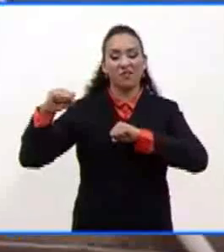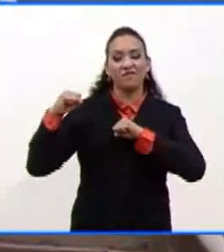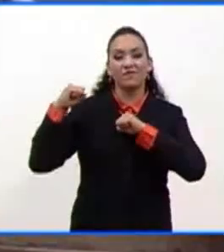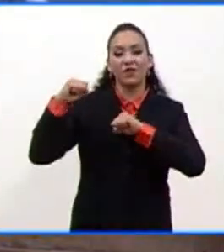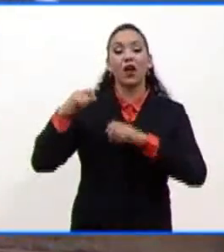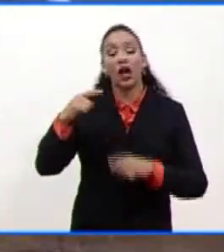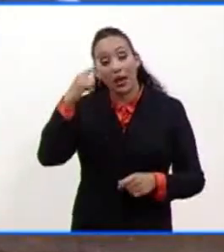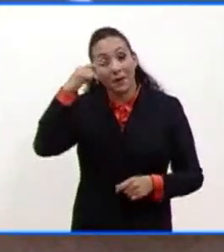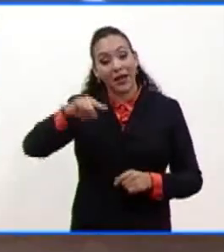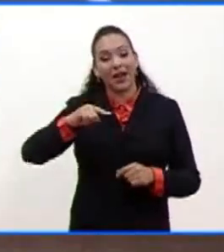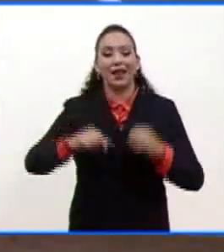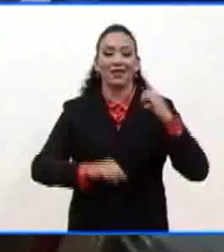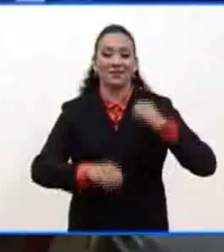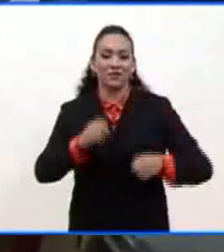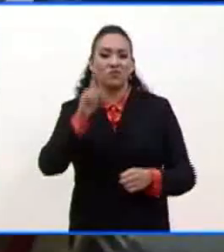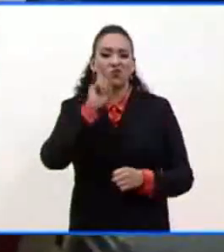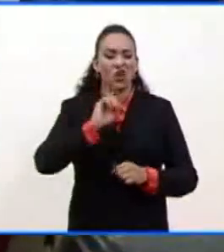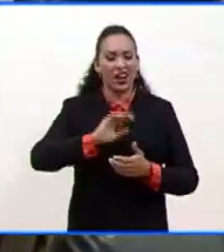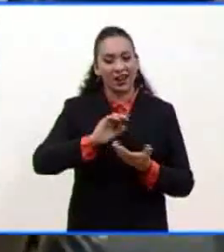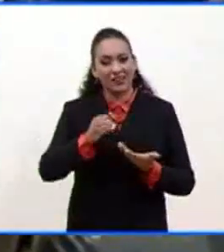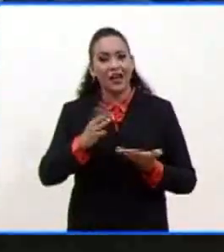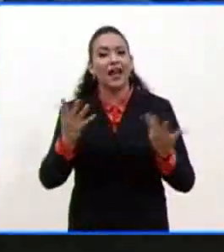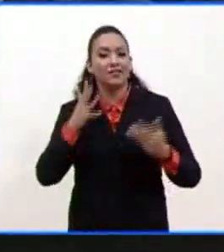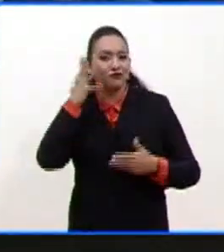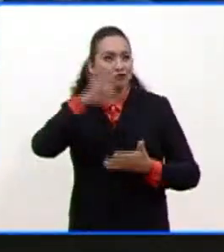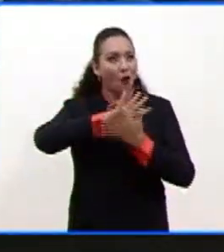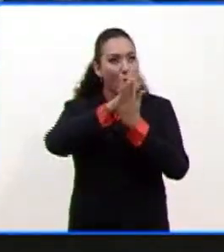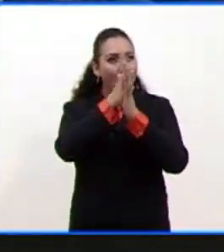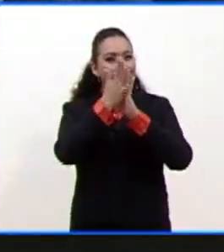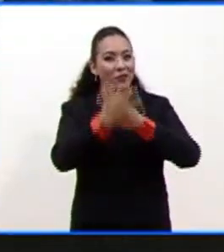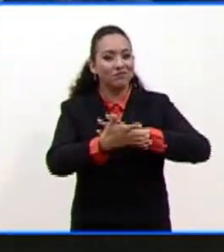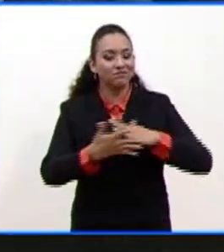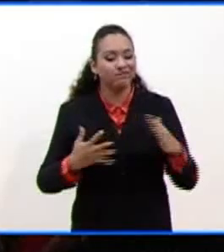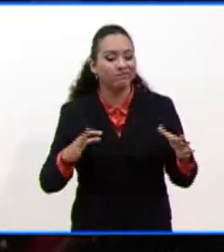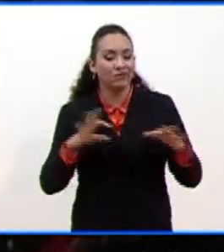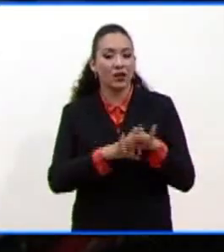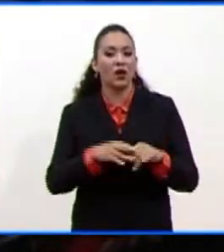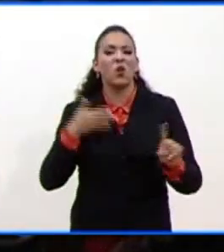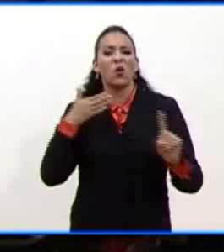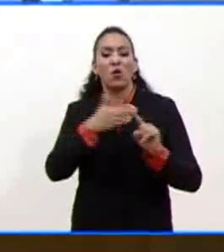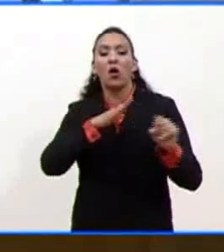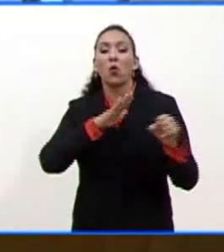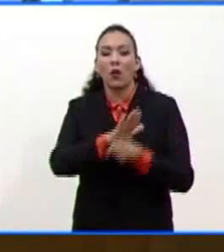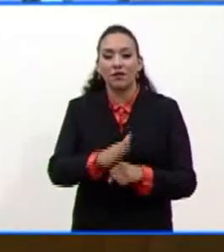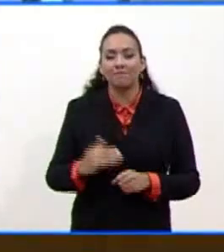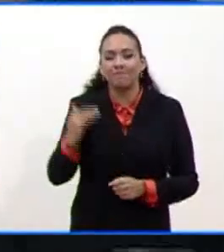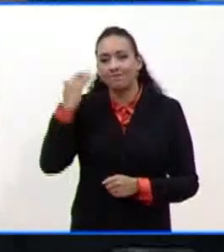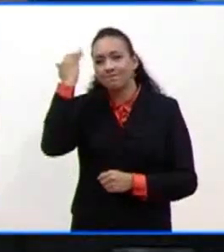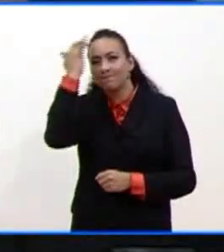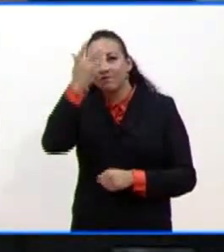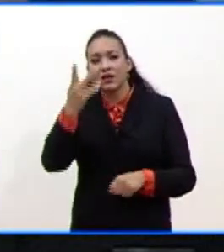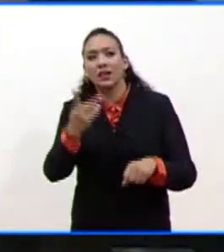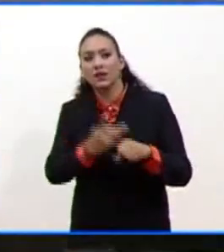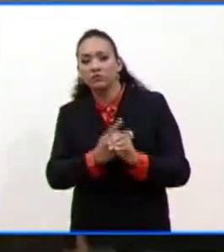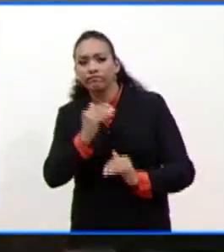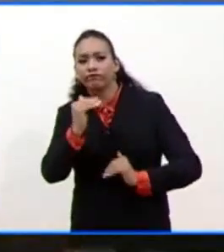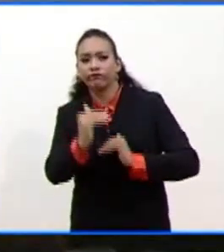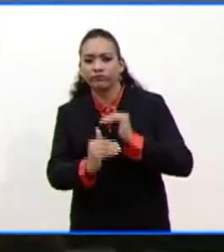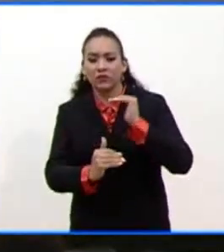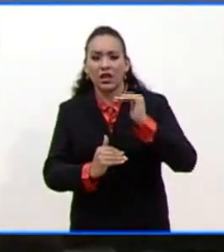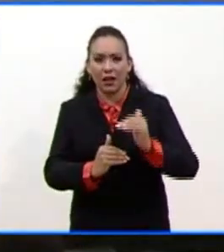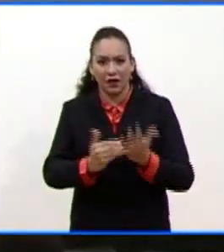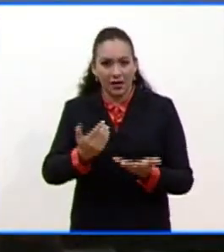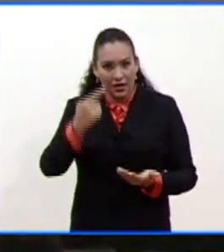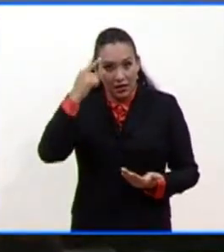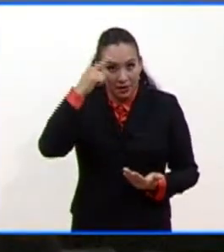Poder Judicial de la Federación, Mujeres Transformando el Futuro, cuyo objetivo es reflexionar sobre los avances y desafíos